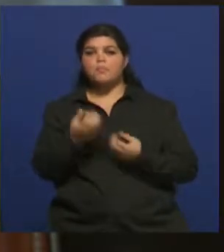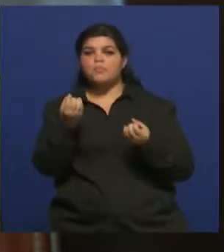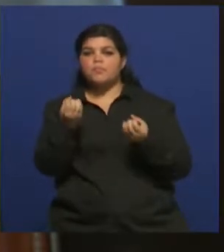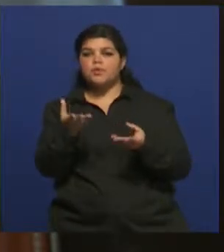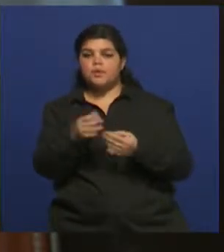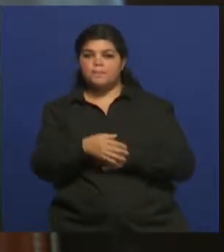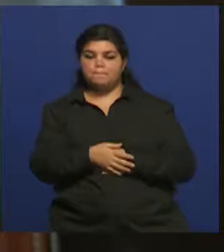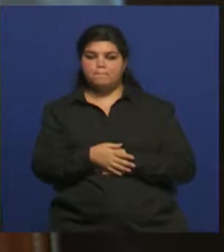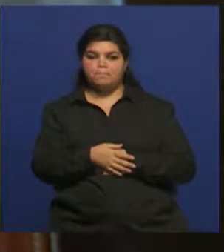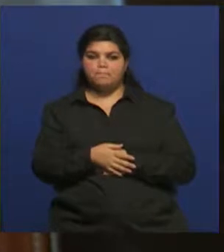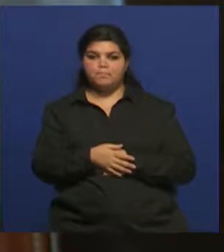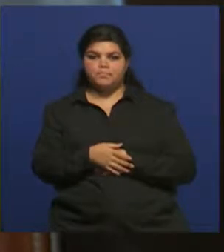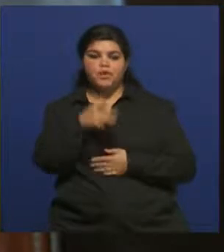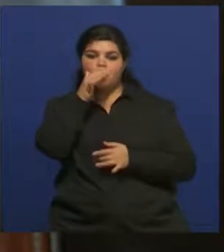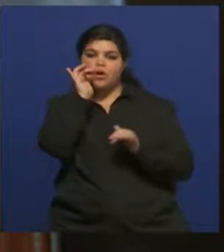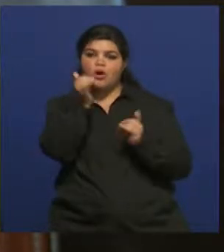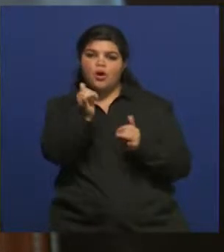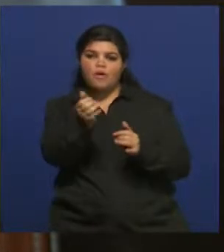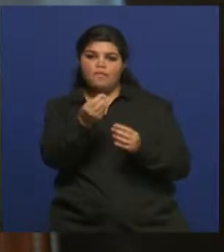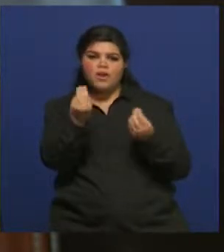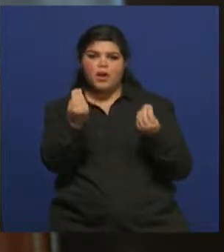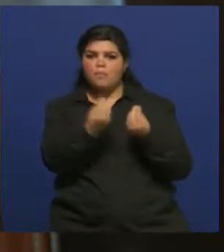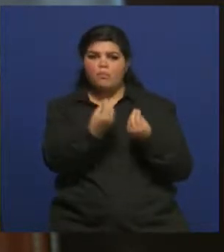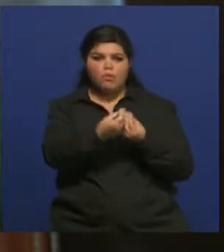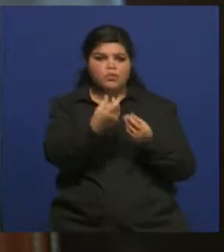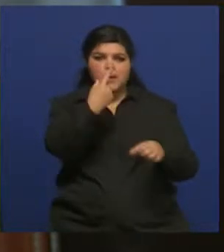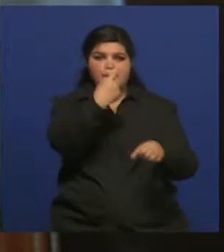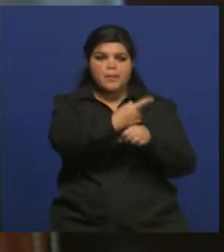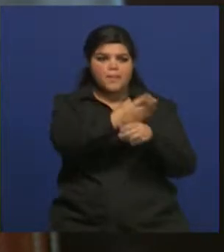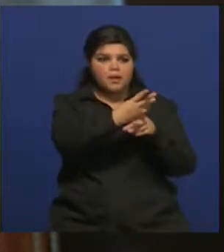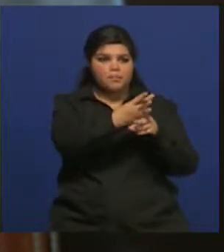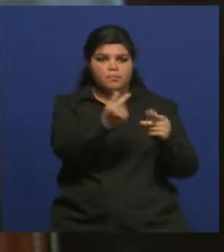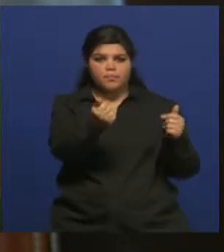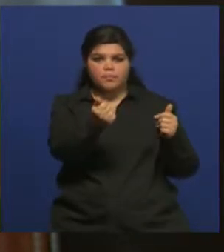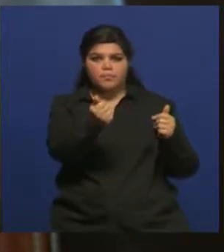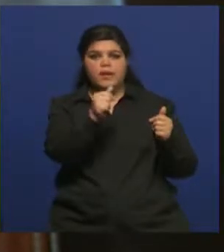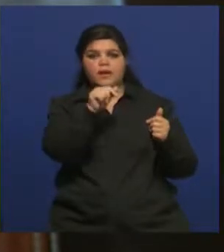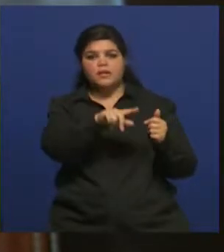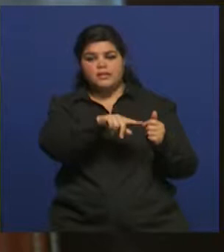muchísimos jóvenes que terminaron la primaria luego hicieron